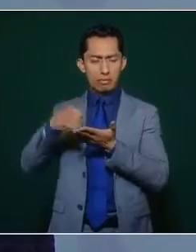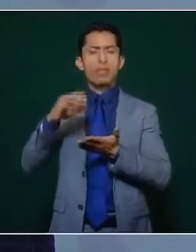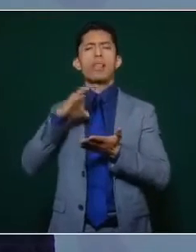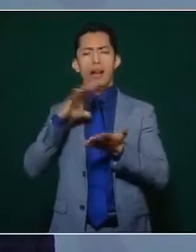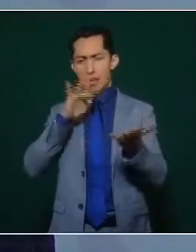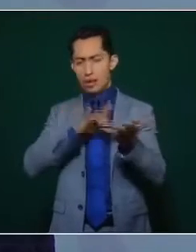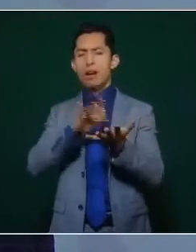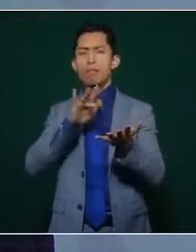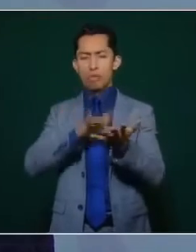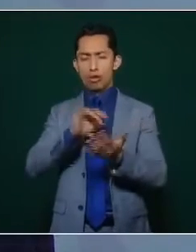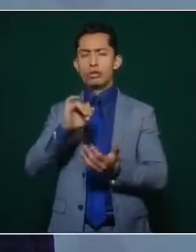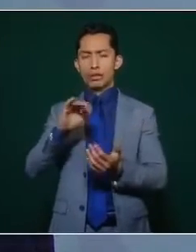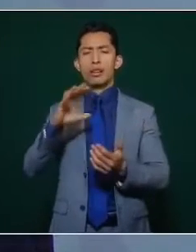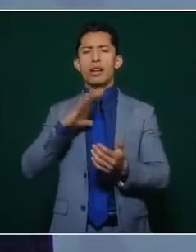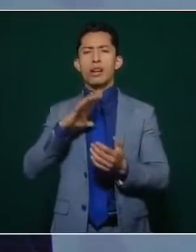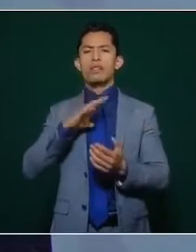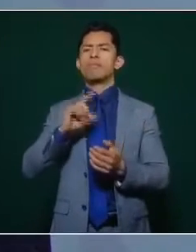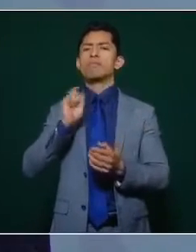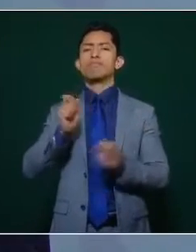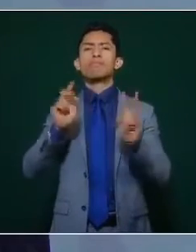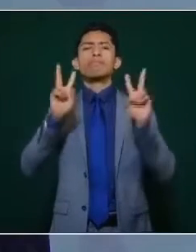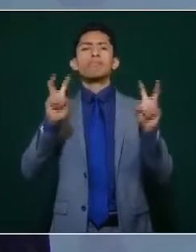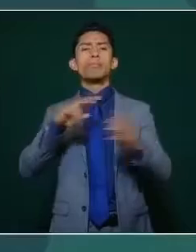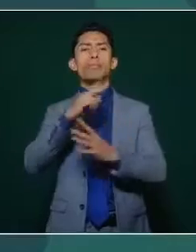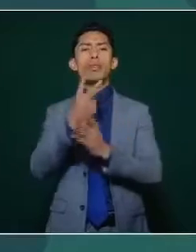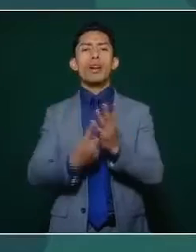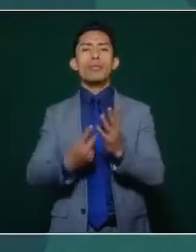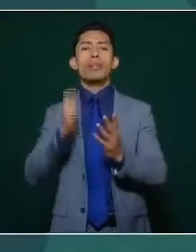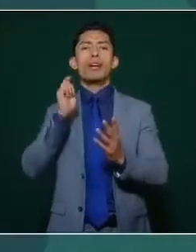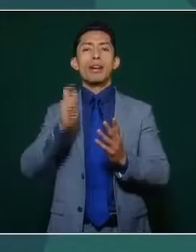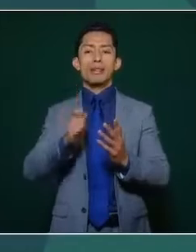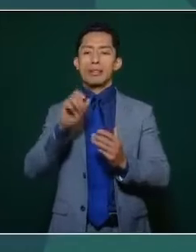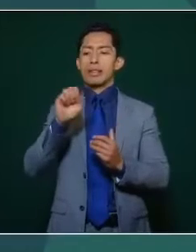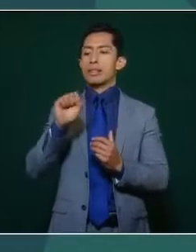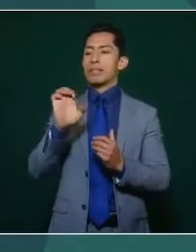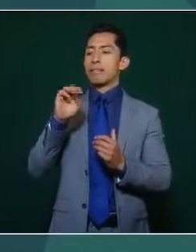Aquí se aplica el programa Sembrando Vida